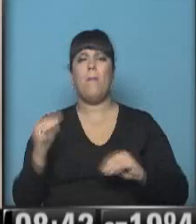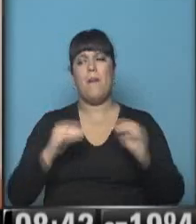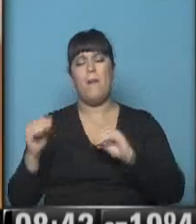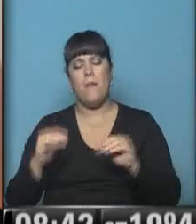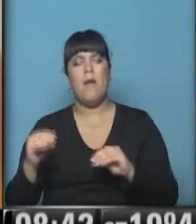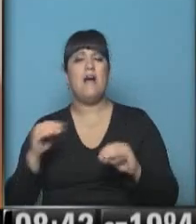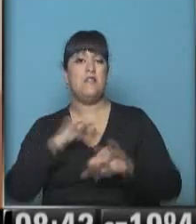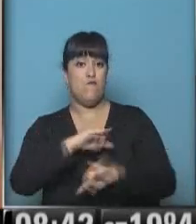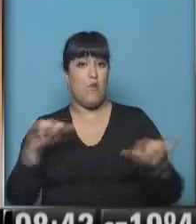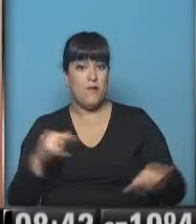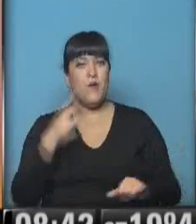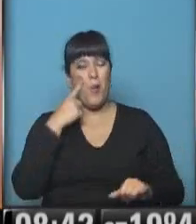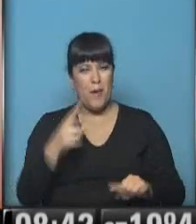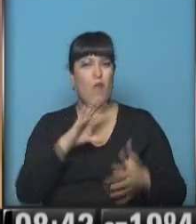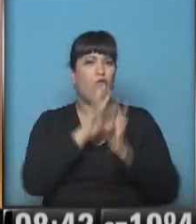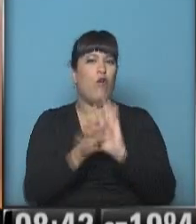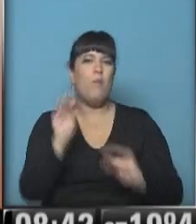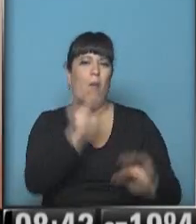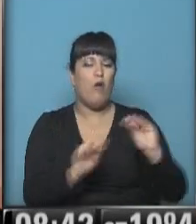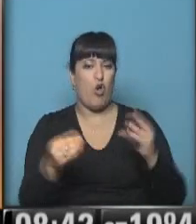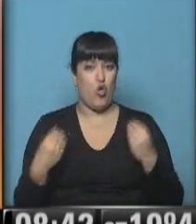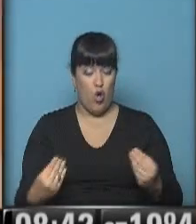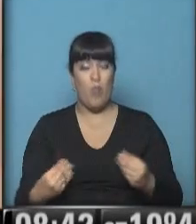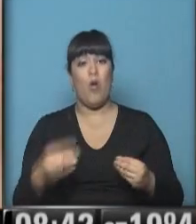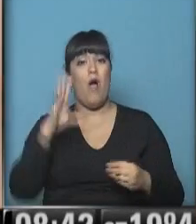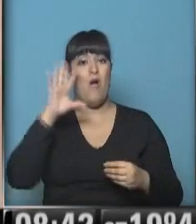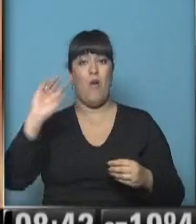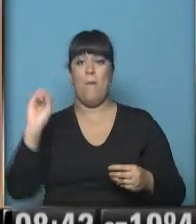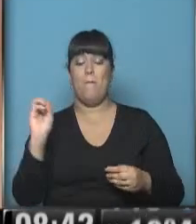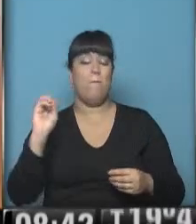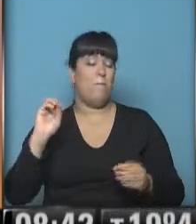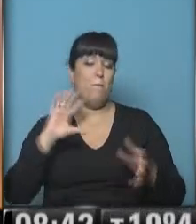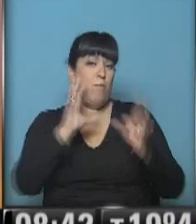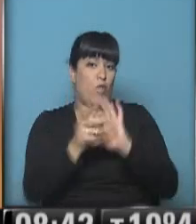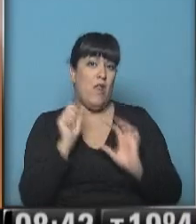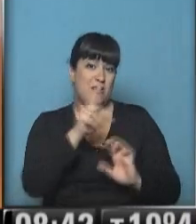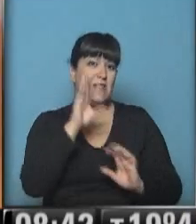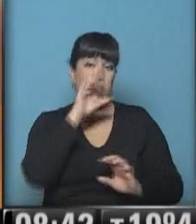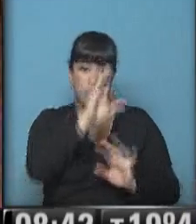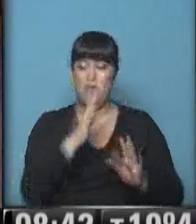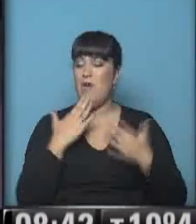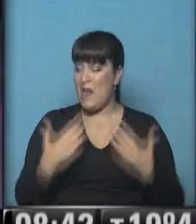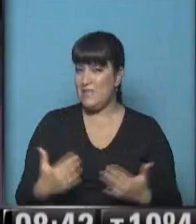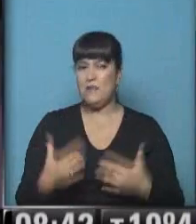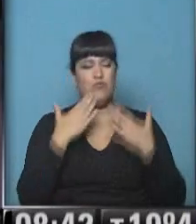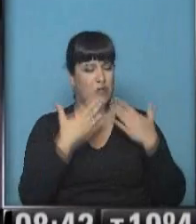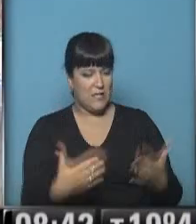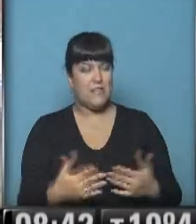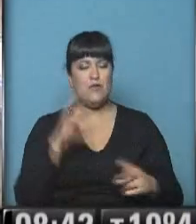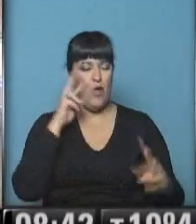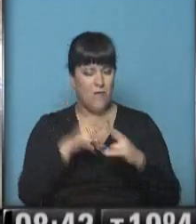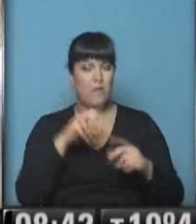de informaciones y vemos cómo se armaría claro recordemos el modelo que está por ahora en estados gracias muchas gracias y hasta la